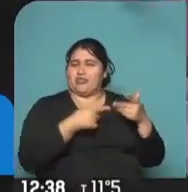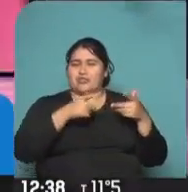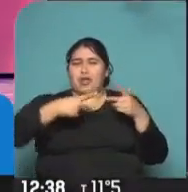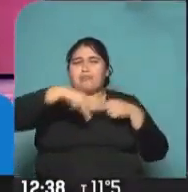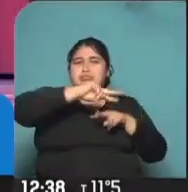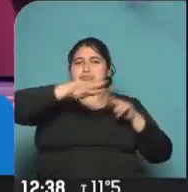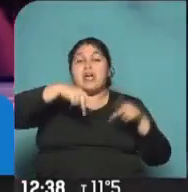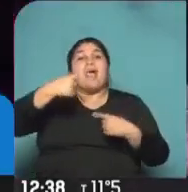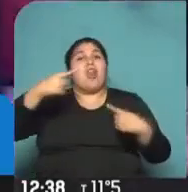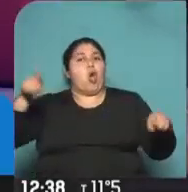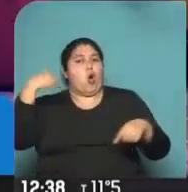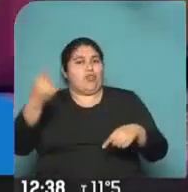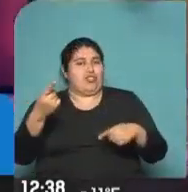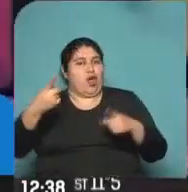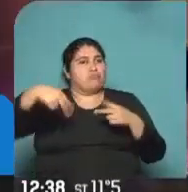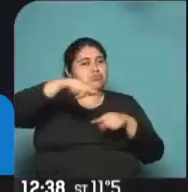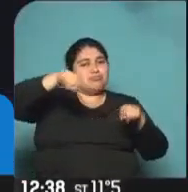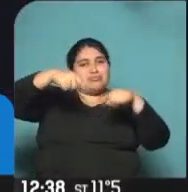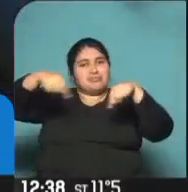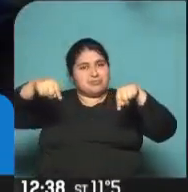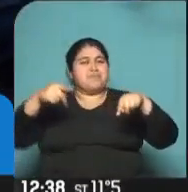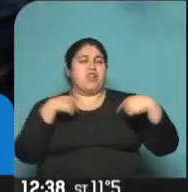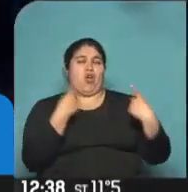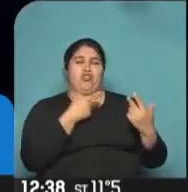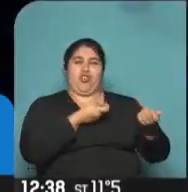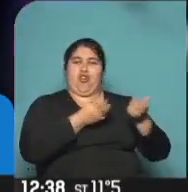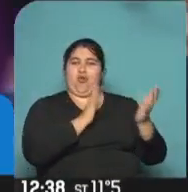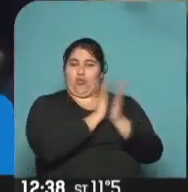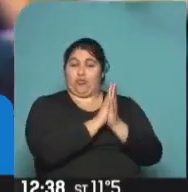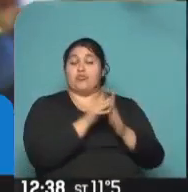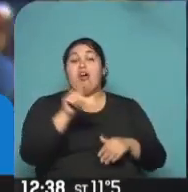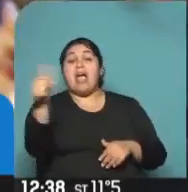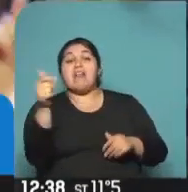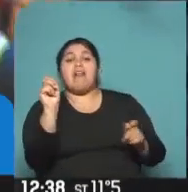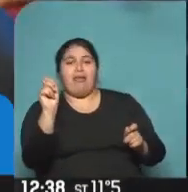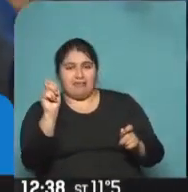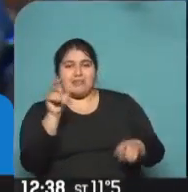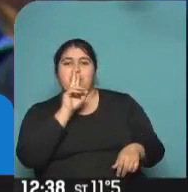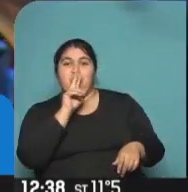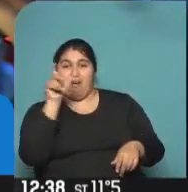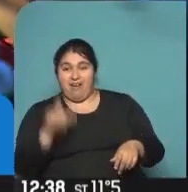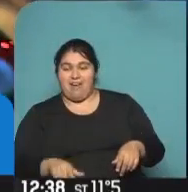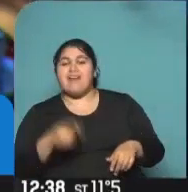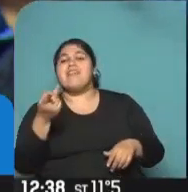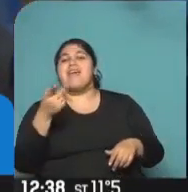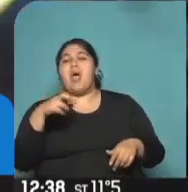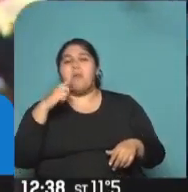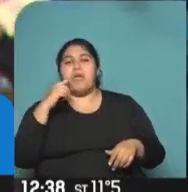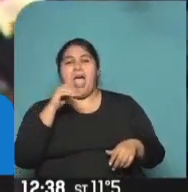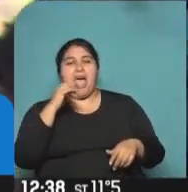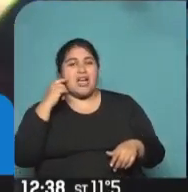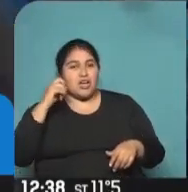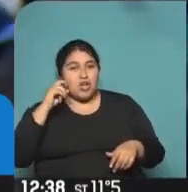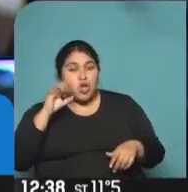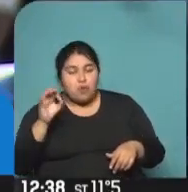tango escenario, pero vamos a hablar en segundos de esa. ¿Quiénes ganaron? Una argentina de Tierra del Fuego, Agustina Piaggio, junto con